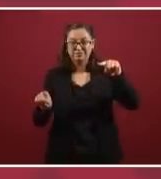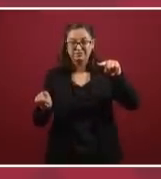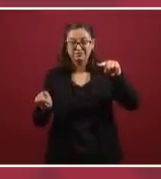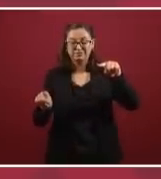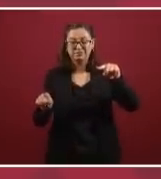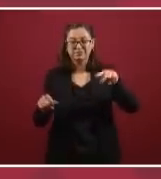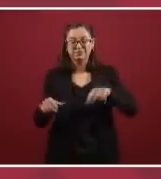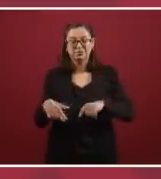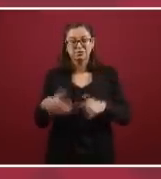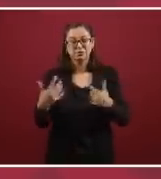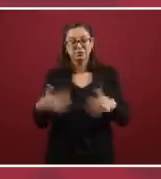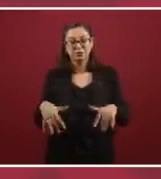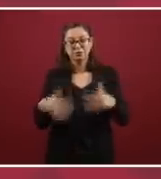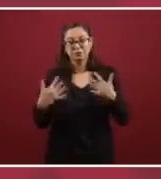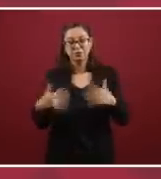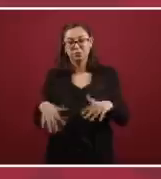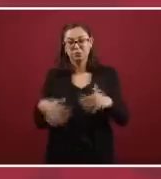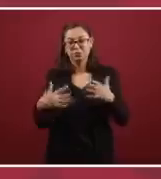California,